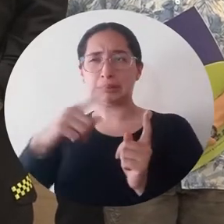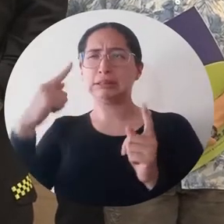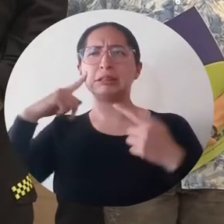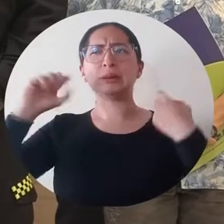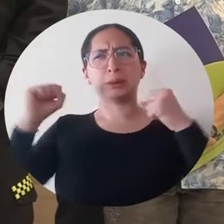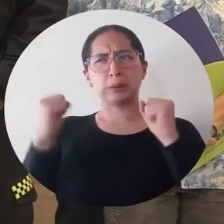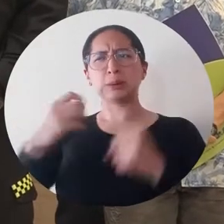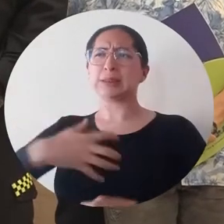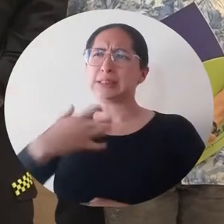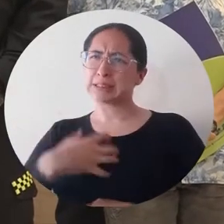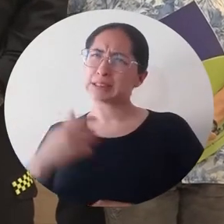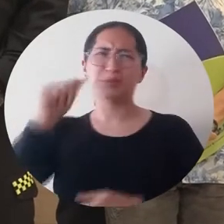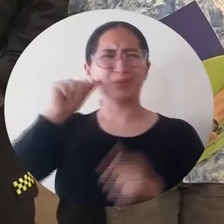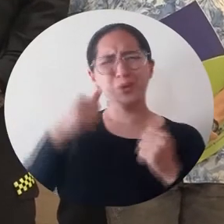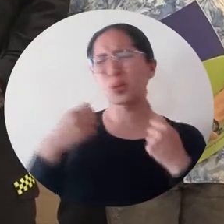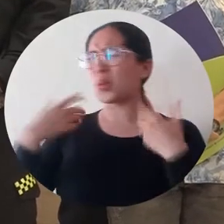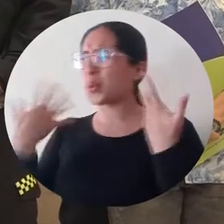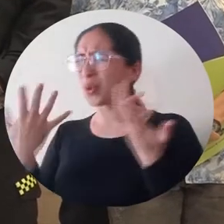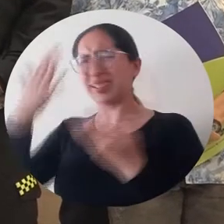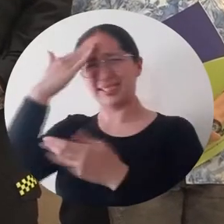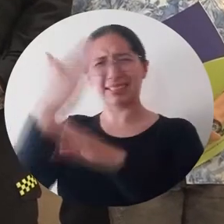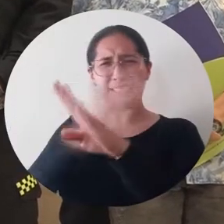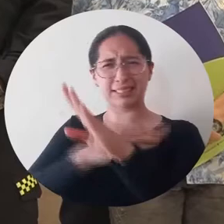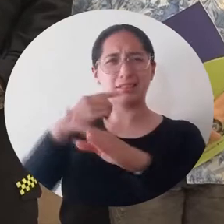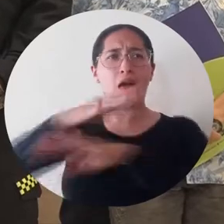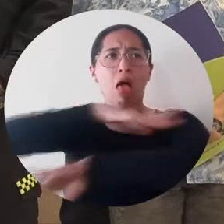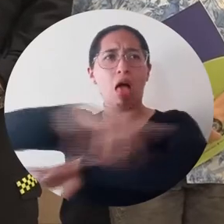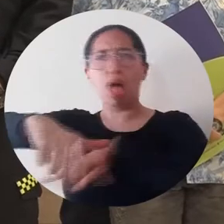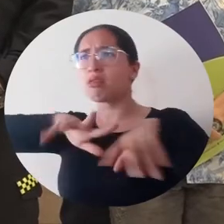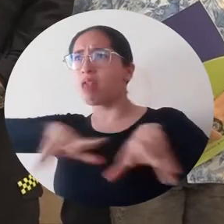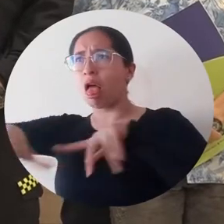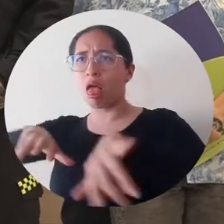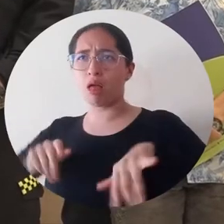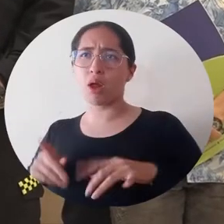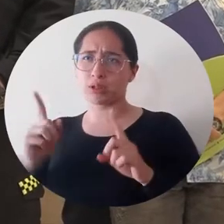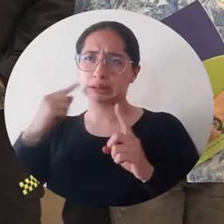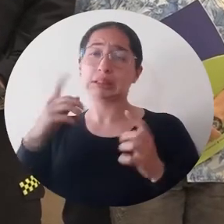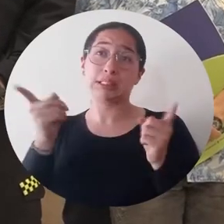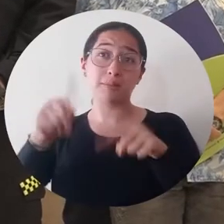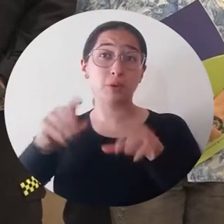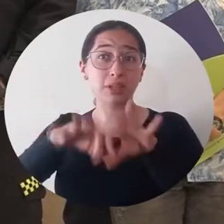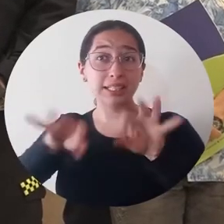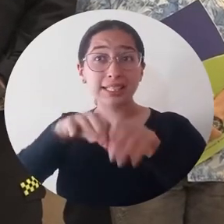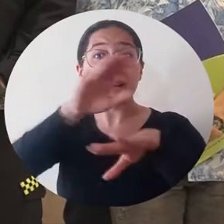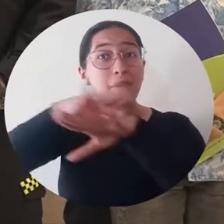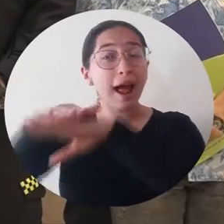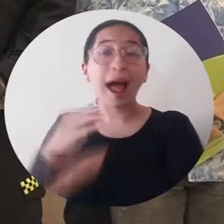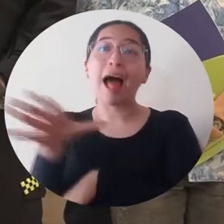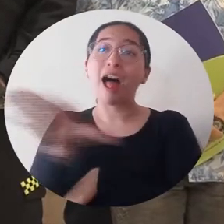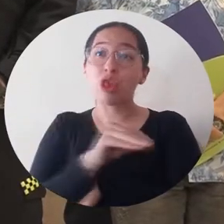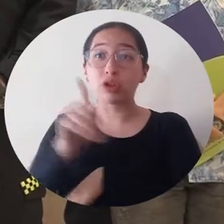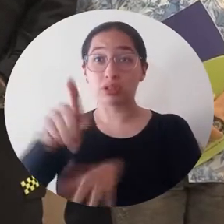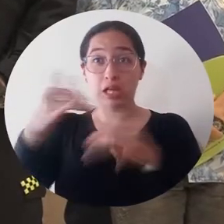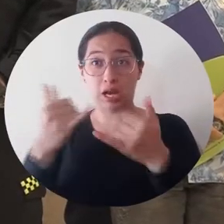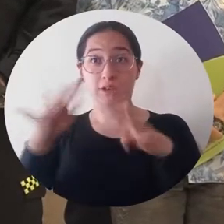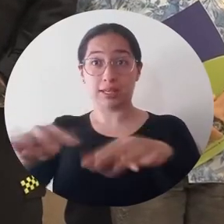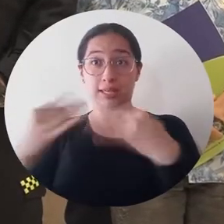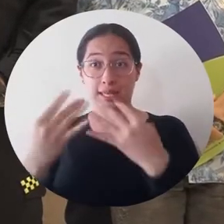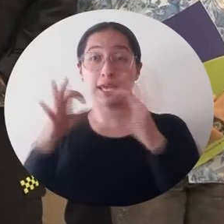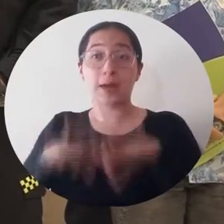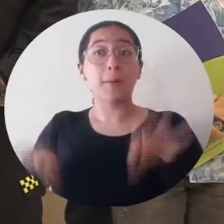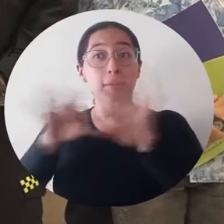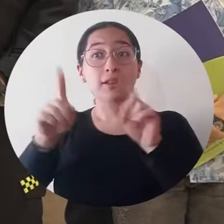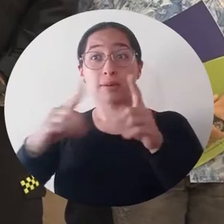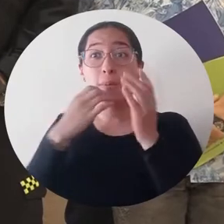toda esta ola de atracos que se ha generado, pues también hacer un llamado a la propia ciudadanía. Creo que es necesario que nos movilicemos, pero en contra de